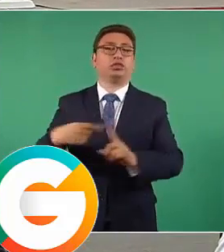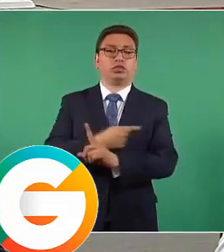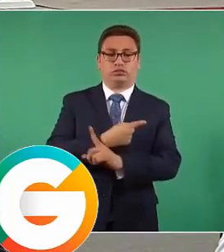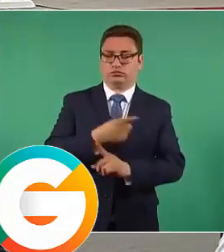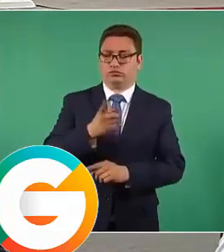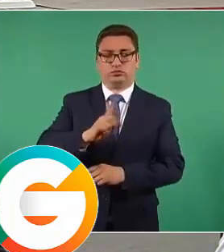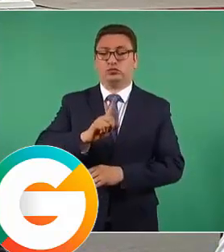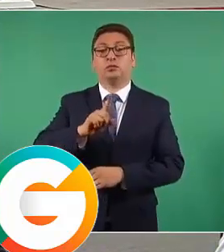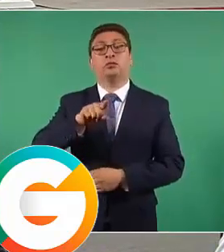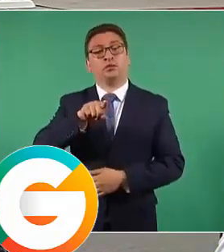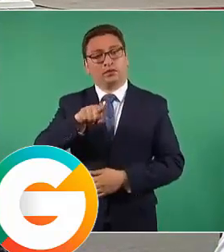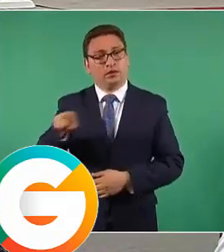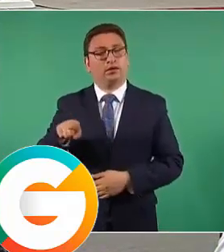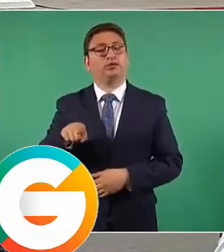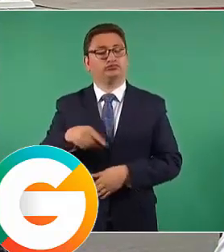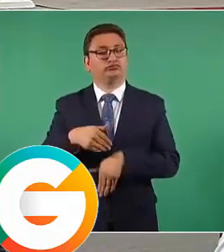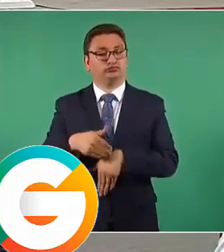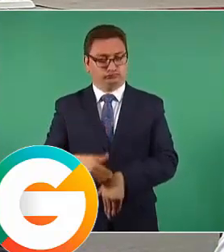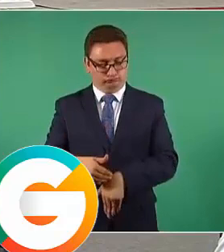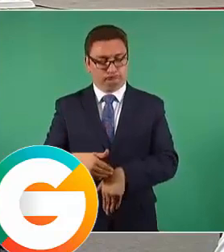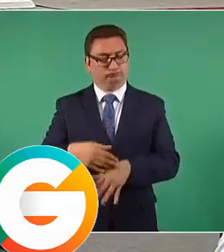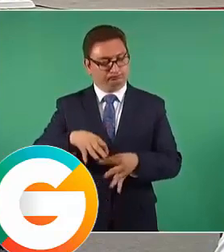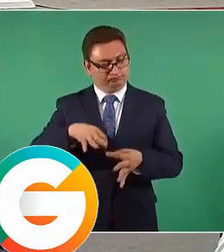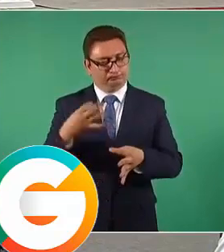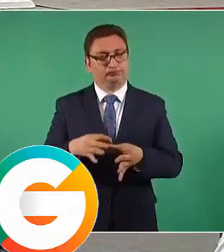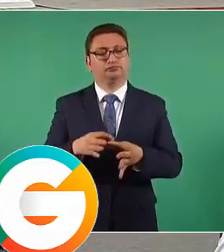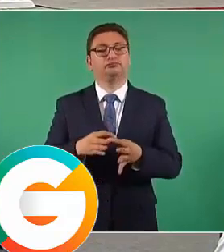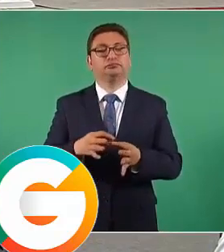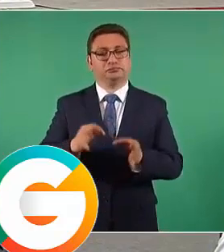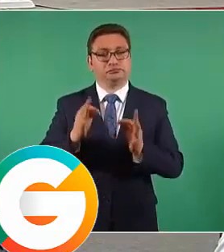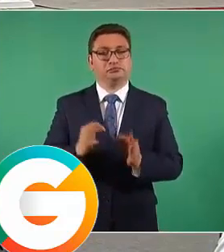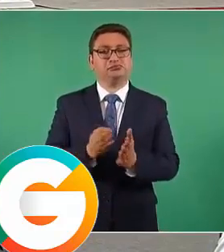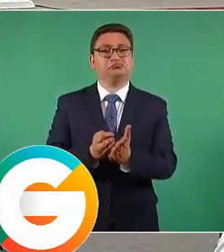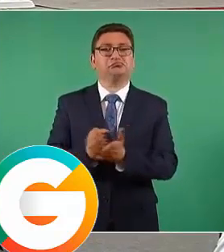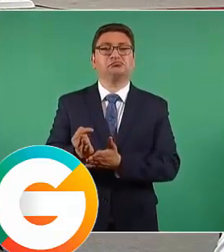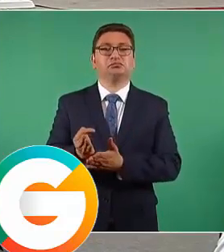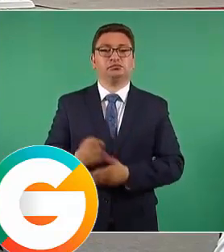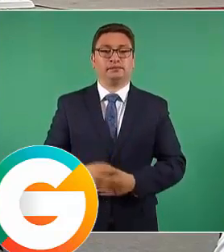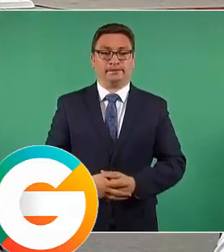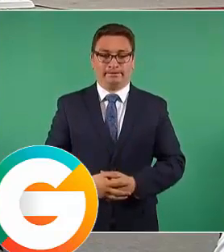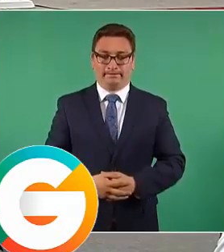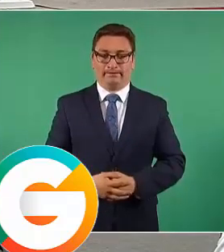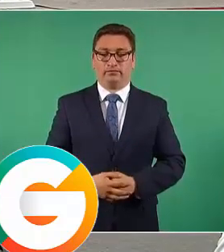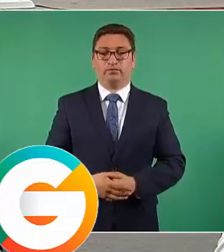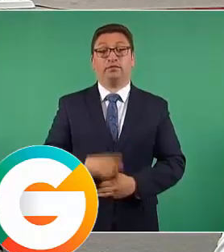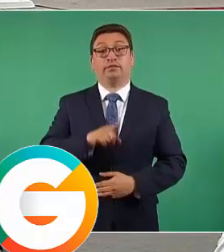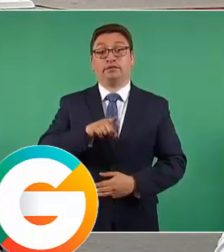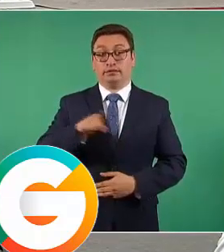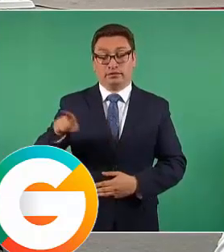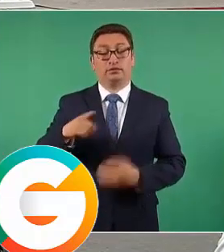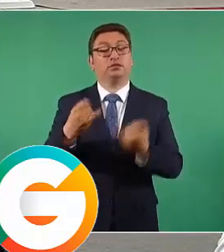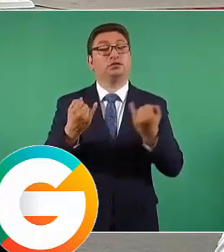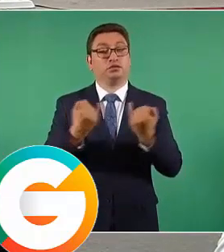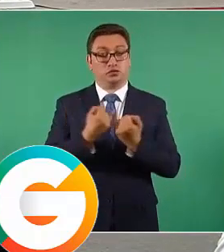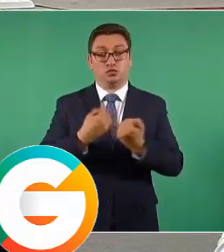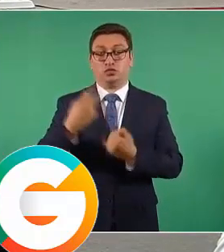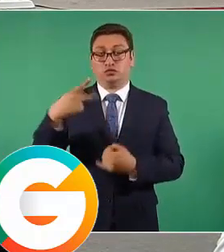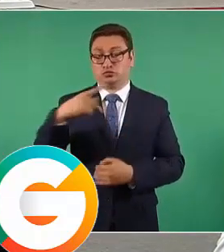no, hay disciplina, hay lealtad y por convicción también.